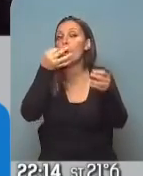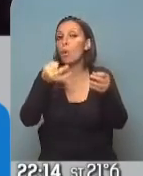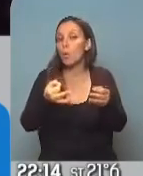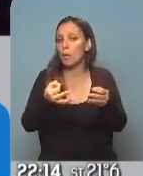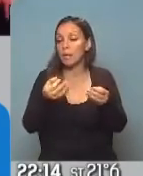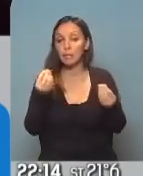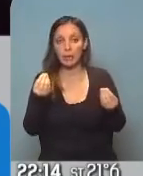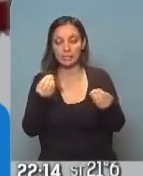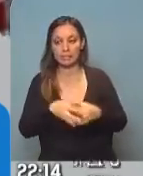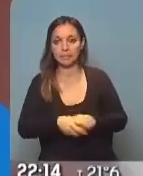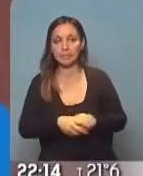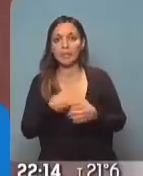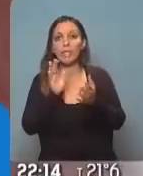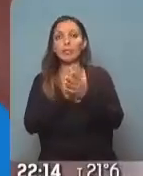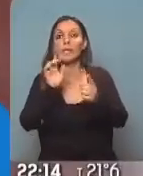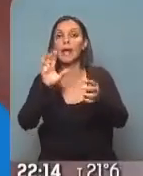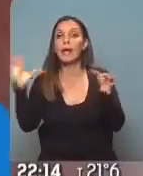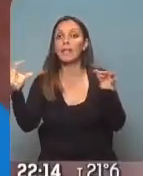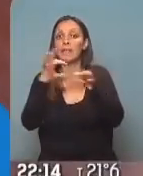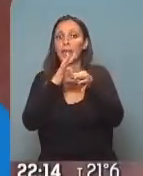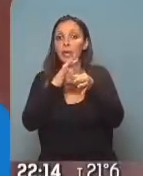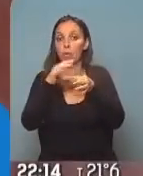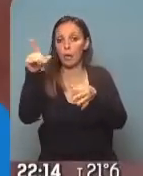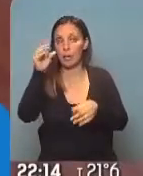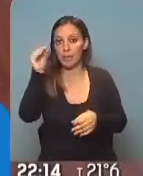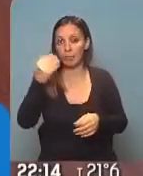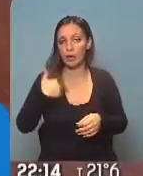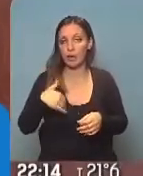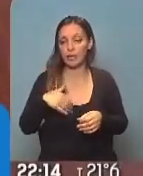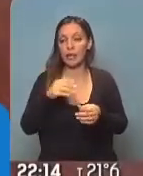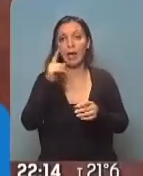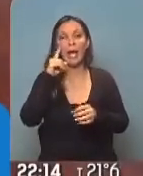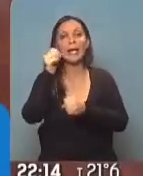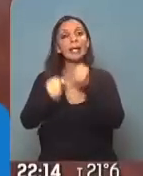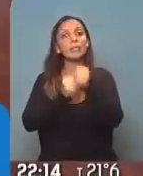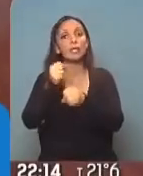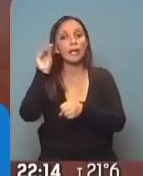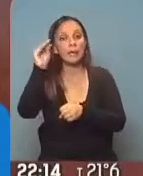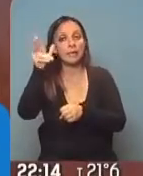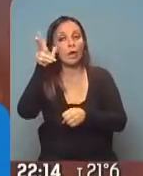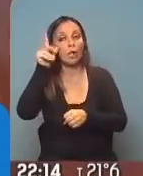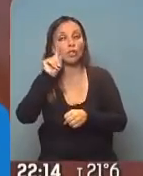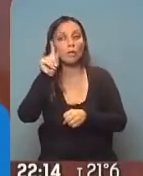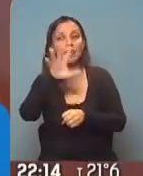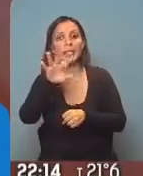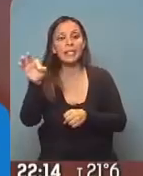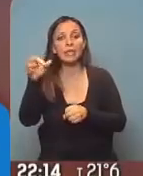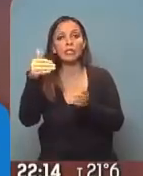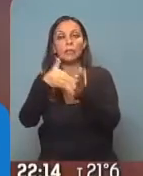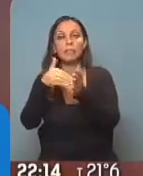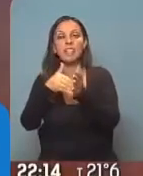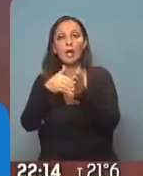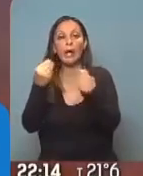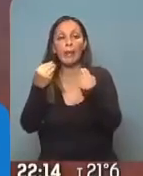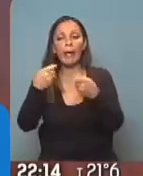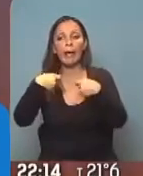Porque, por ejemplo, en lo que hace a la relación con Argentina, los industriales, en la industria de Brasil, obtiene 8.500 millones de déficit